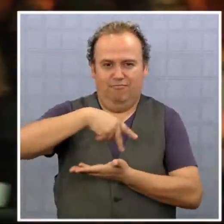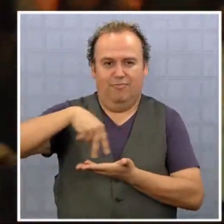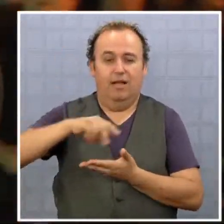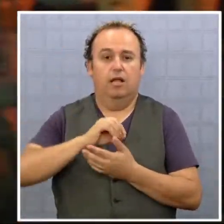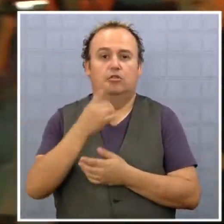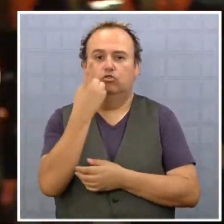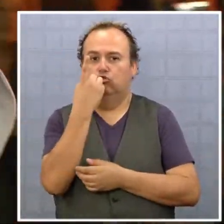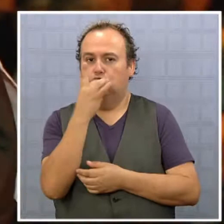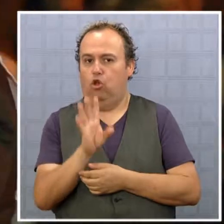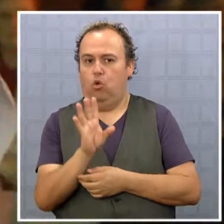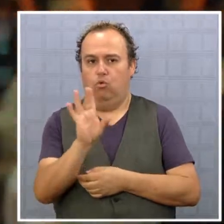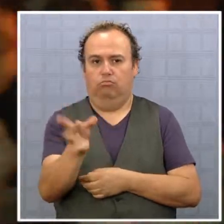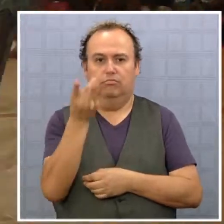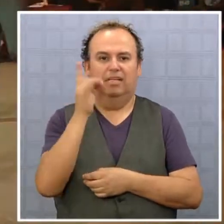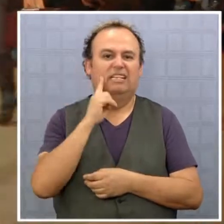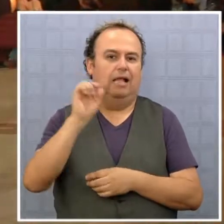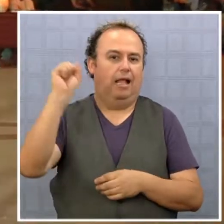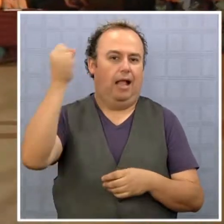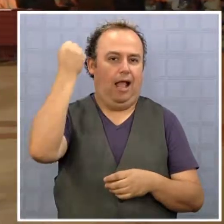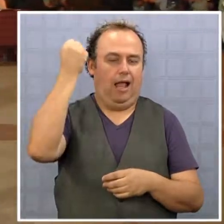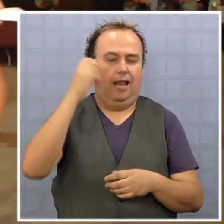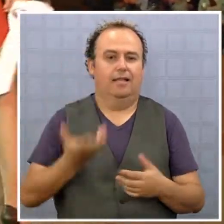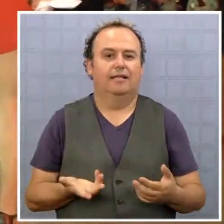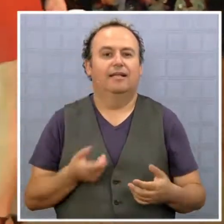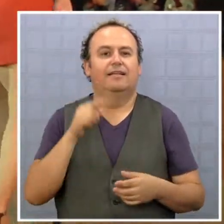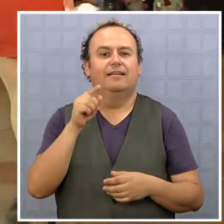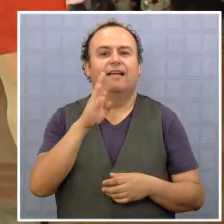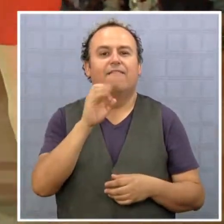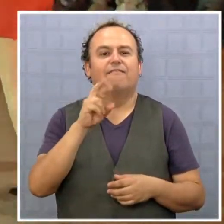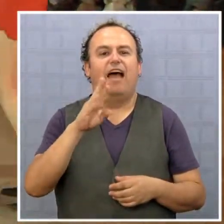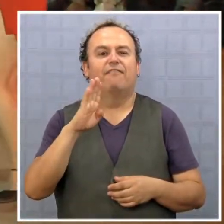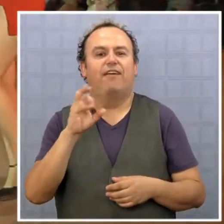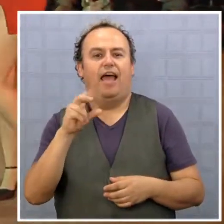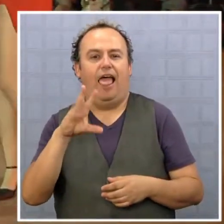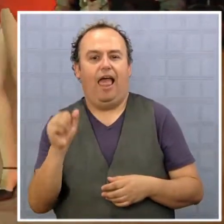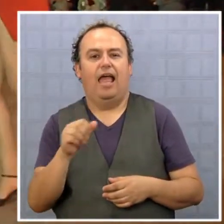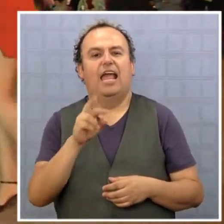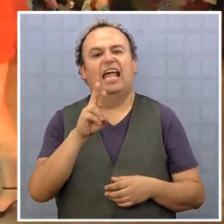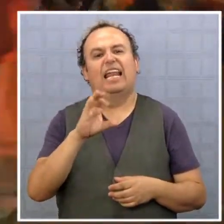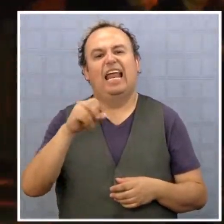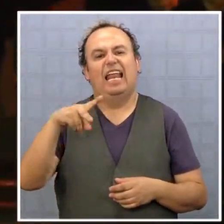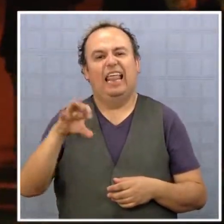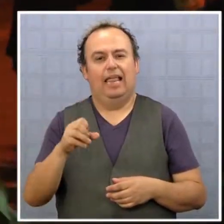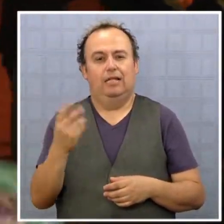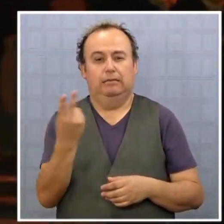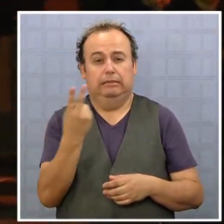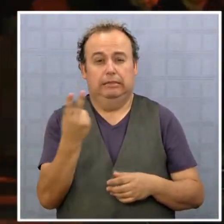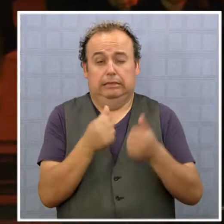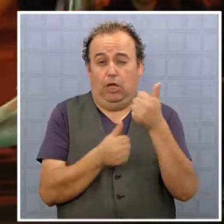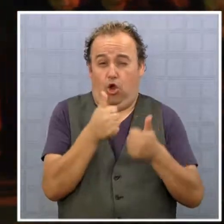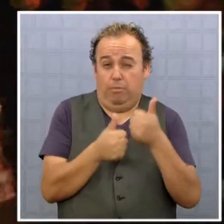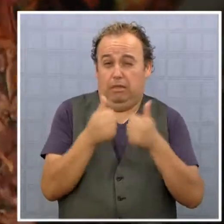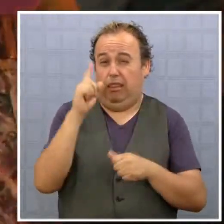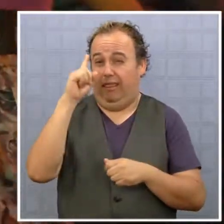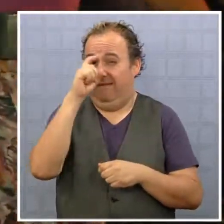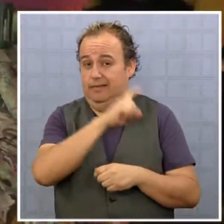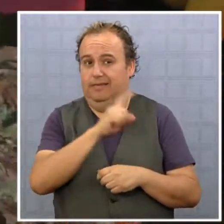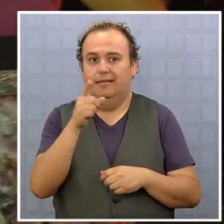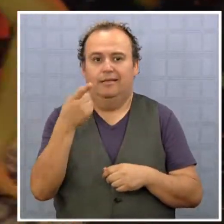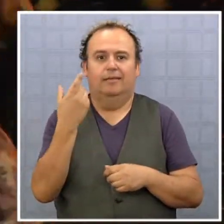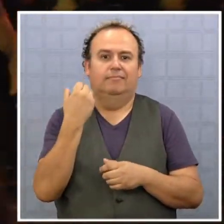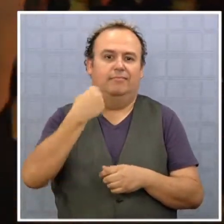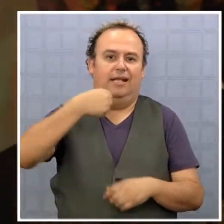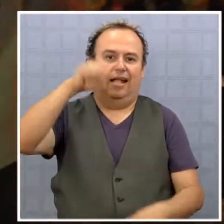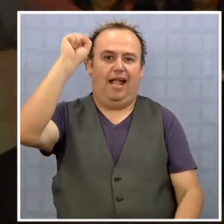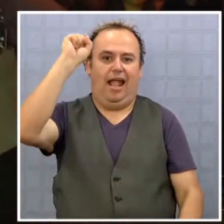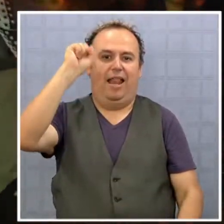competencia, pero solo una resultó vencedora. Bárbara Lafuente y René Nava, después de una dura competencia,